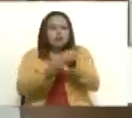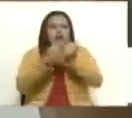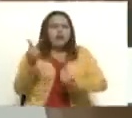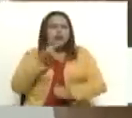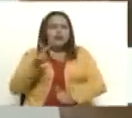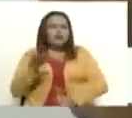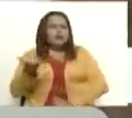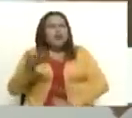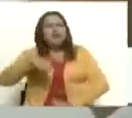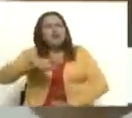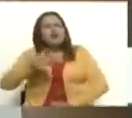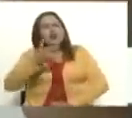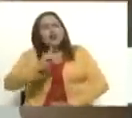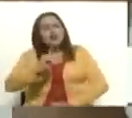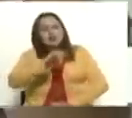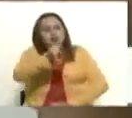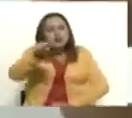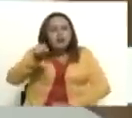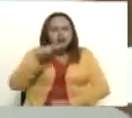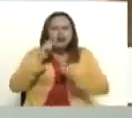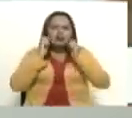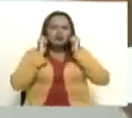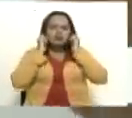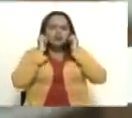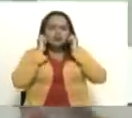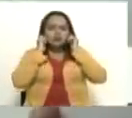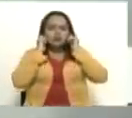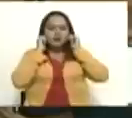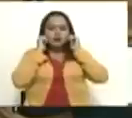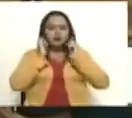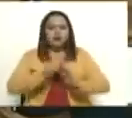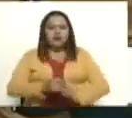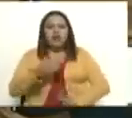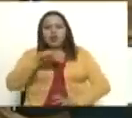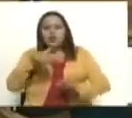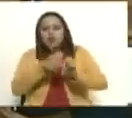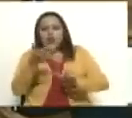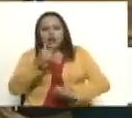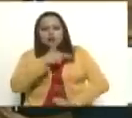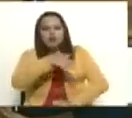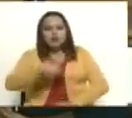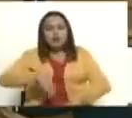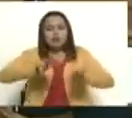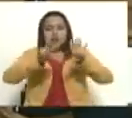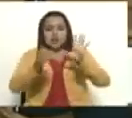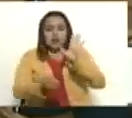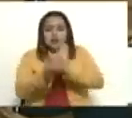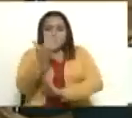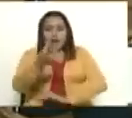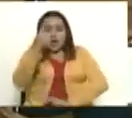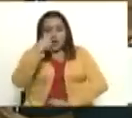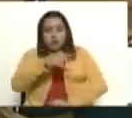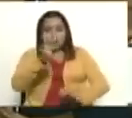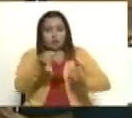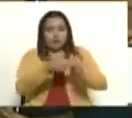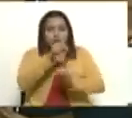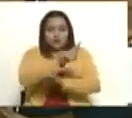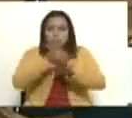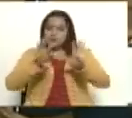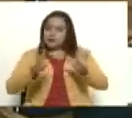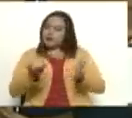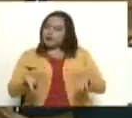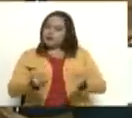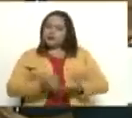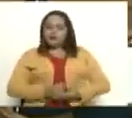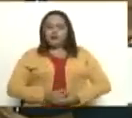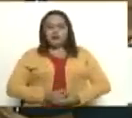estábamos? ¿Dónde estaban ustedes? ¿Dónde estábamos nosotros el 7 de mayo del 2019?